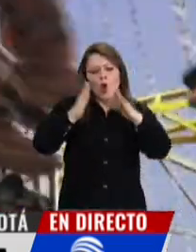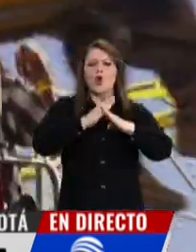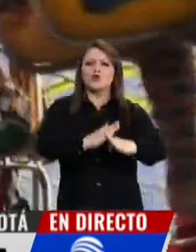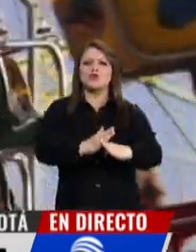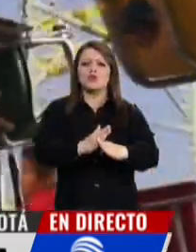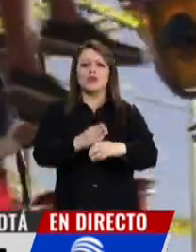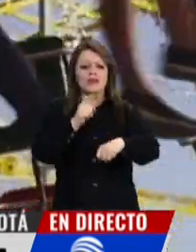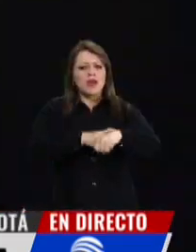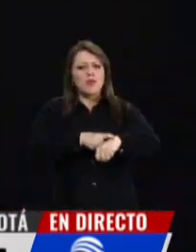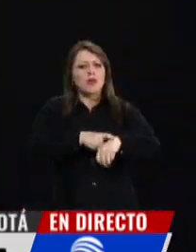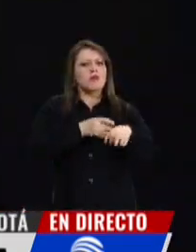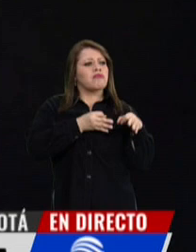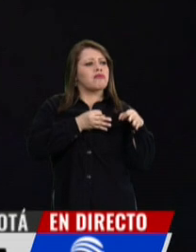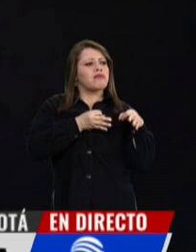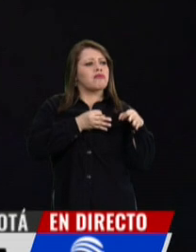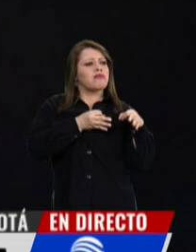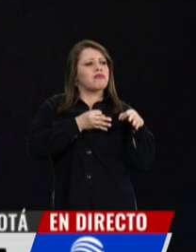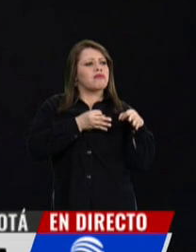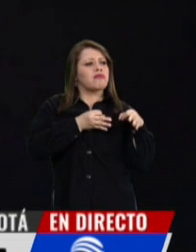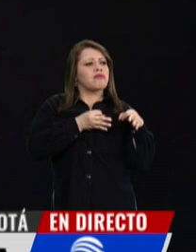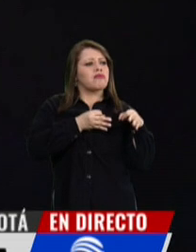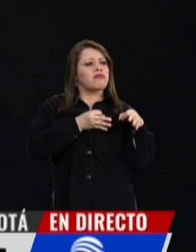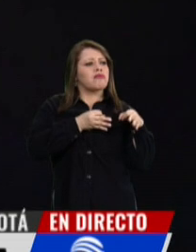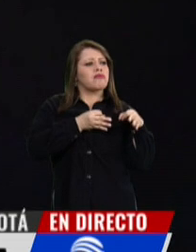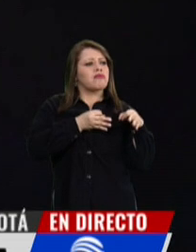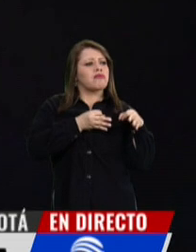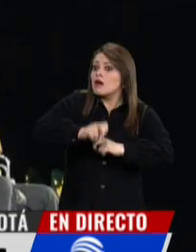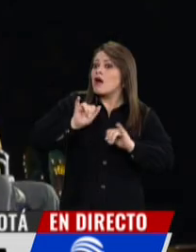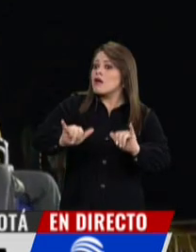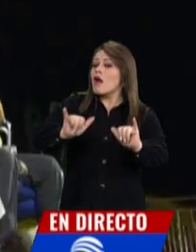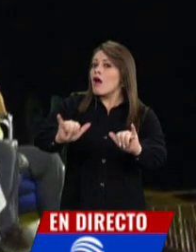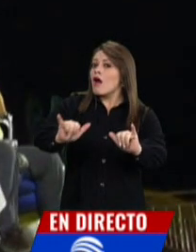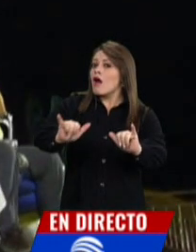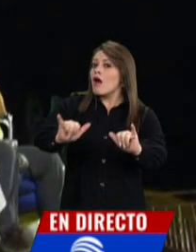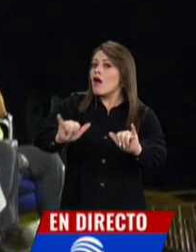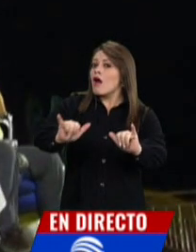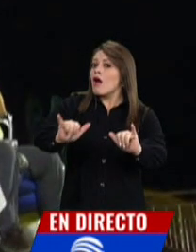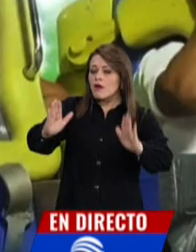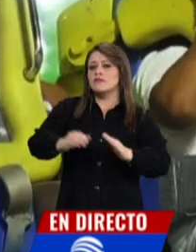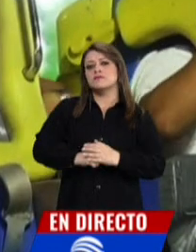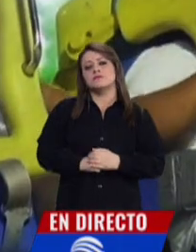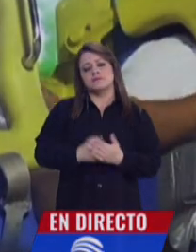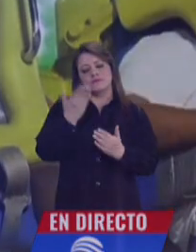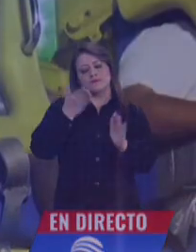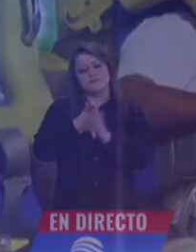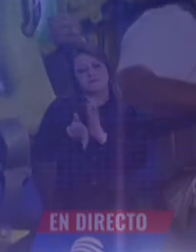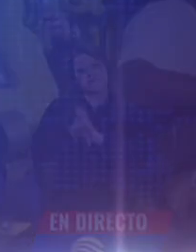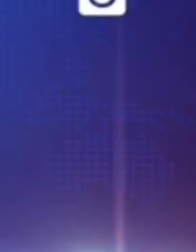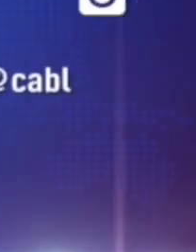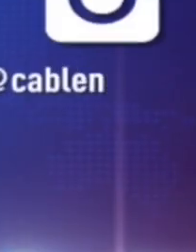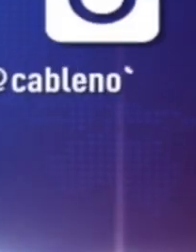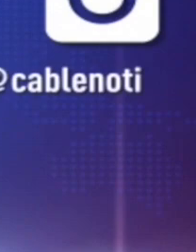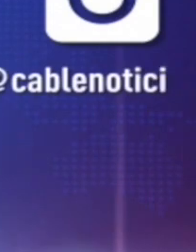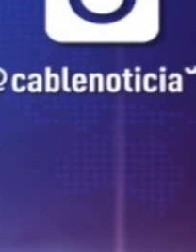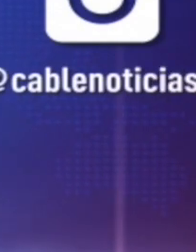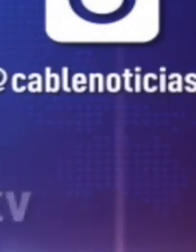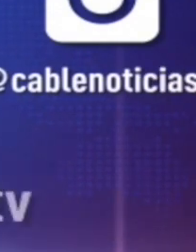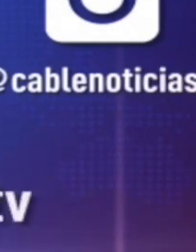pero aún no se aclara por qué siguen operando a pesar de no tener el registro de funcionamiento. Gerson Caucha, Cable Noticias.